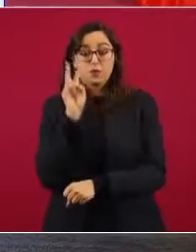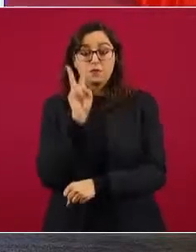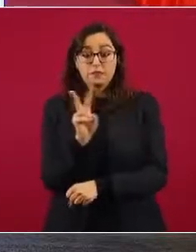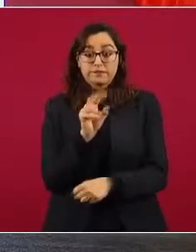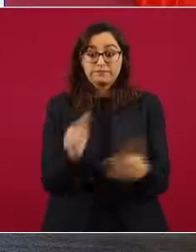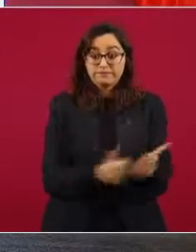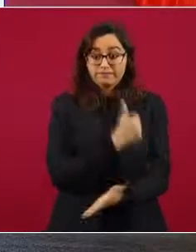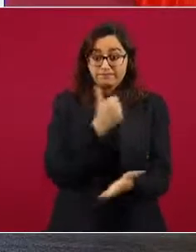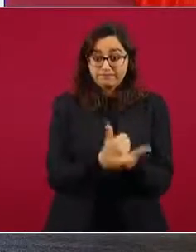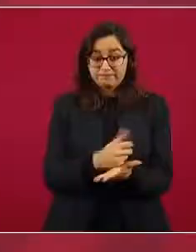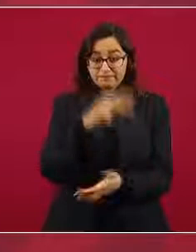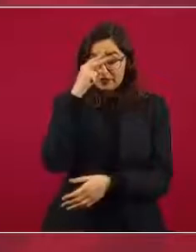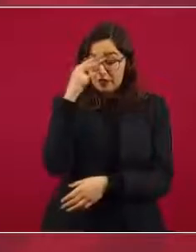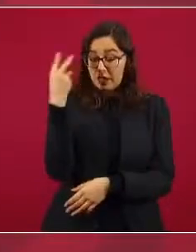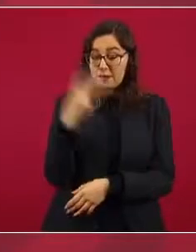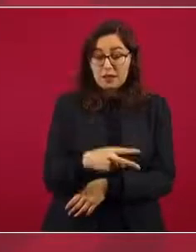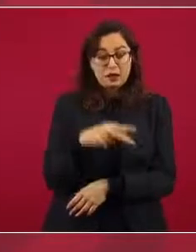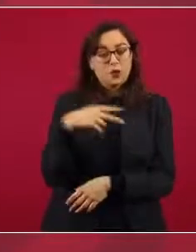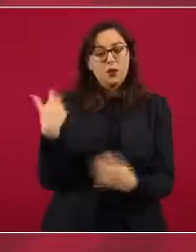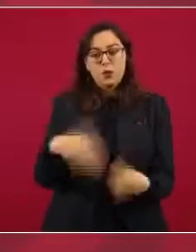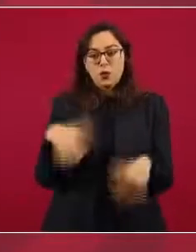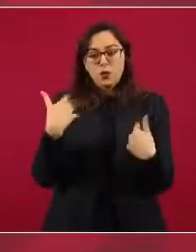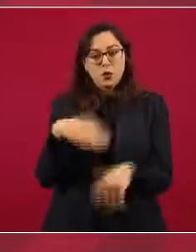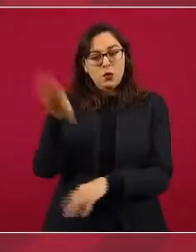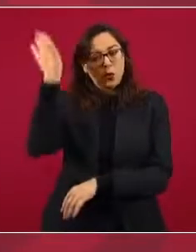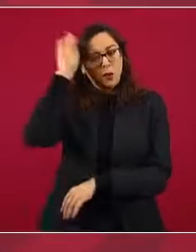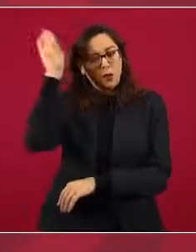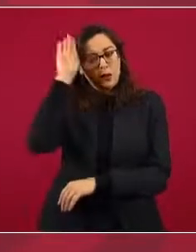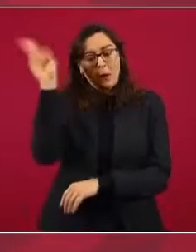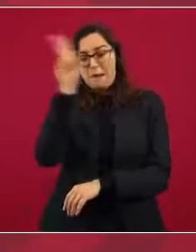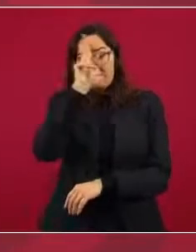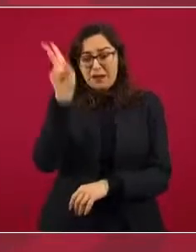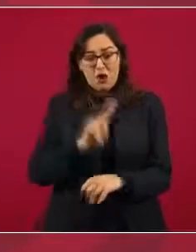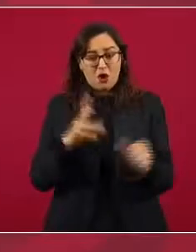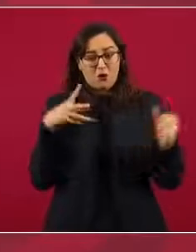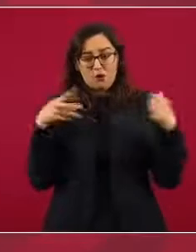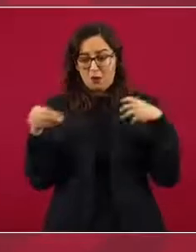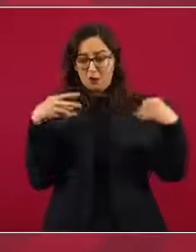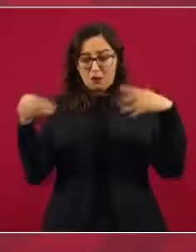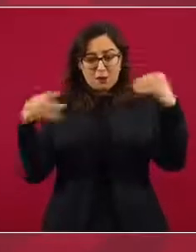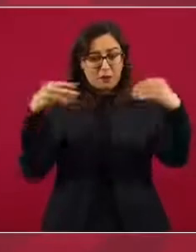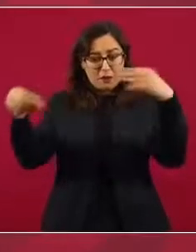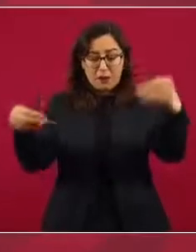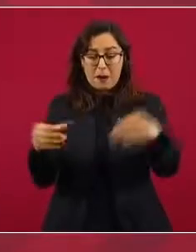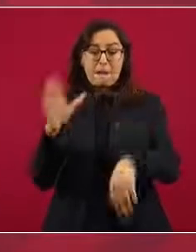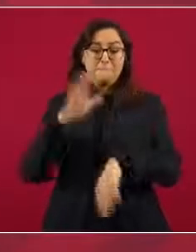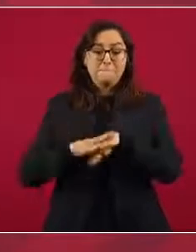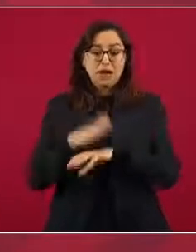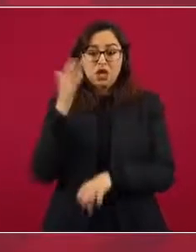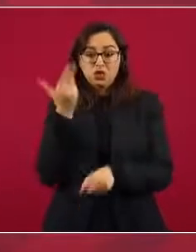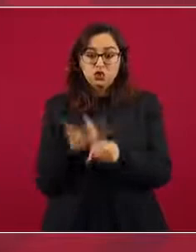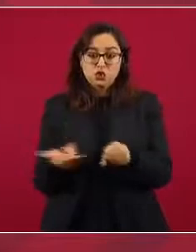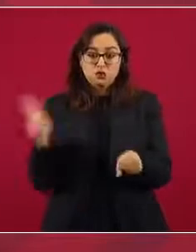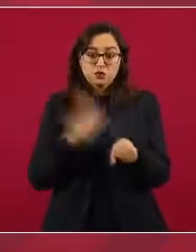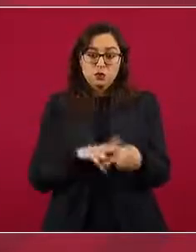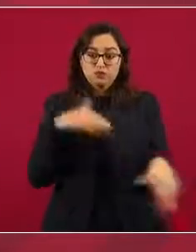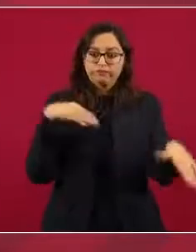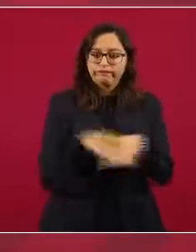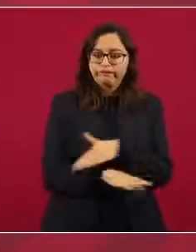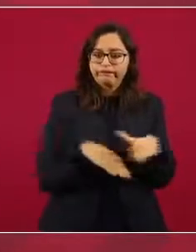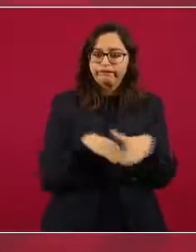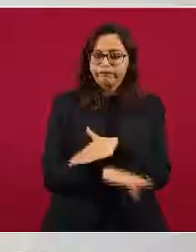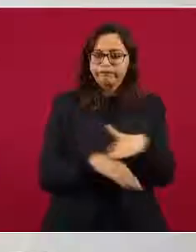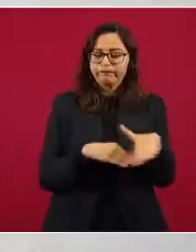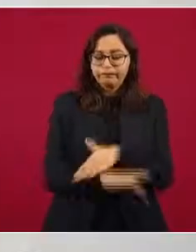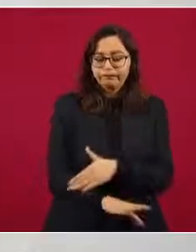de México es la entidad con la mayor intensidad epidémica y por consiguiente la que ha tenido mayor ocupación hospitalaria.